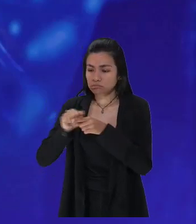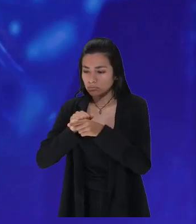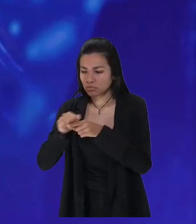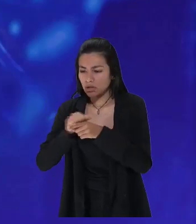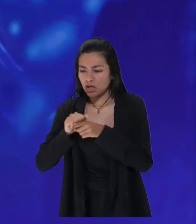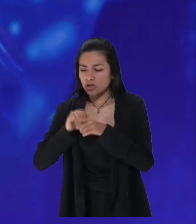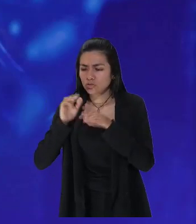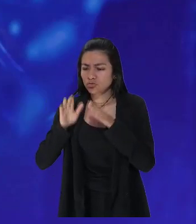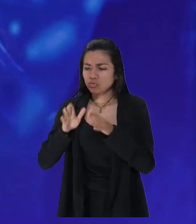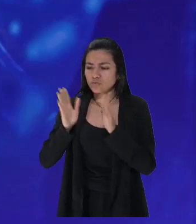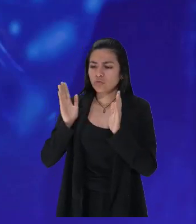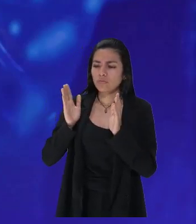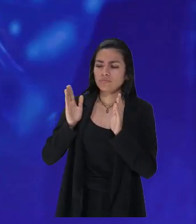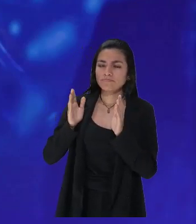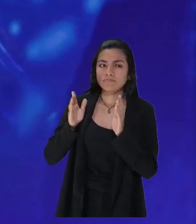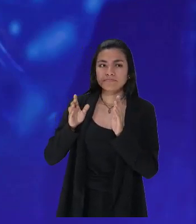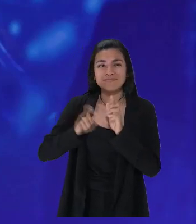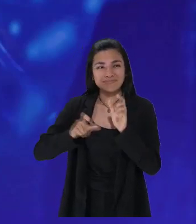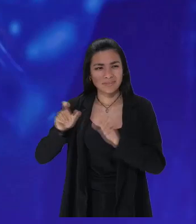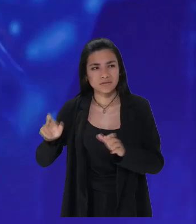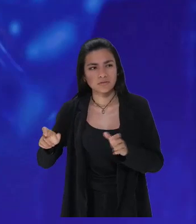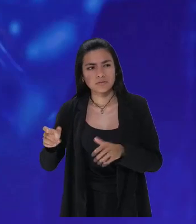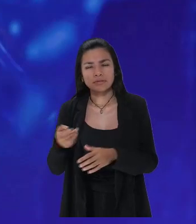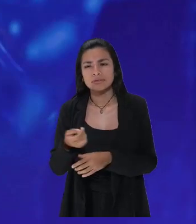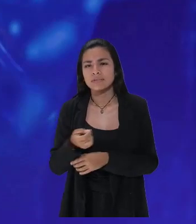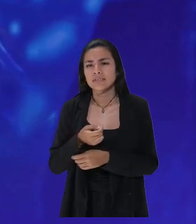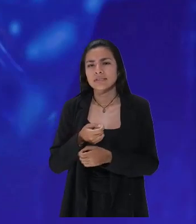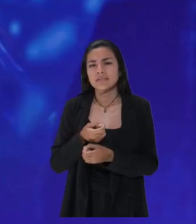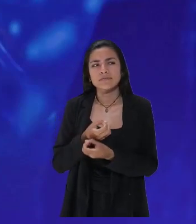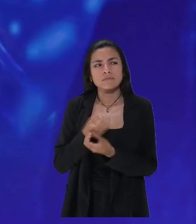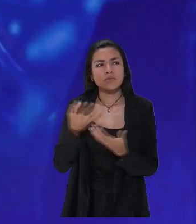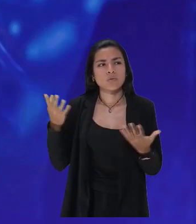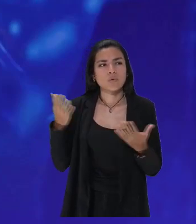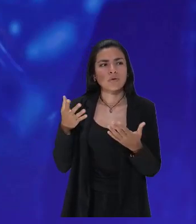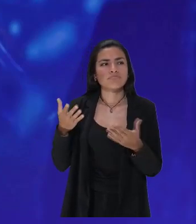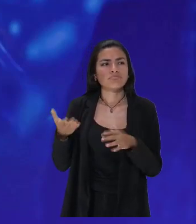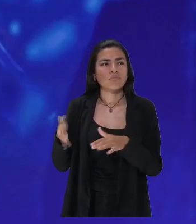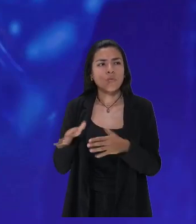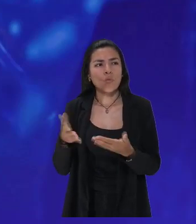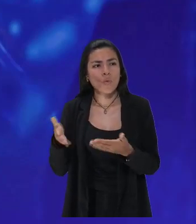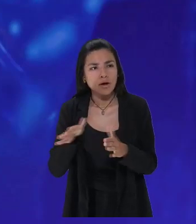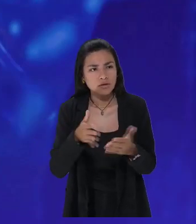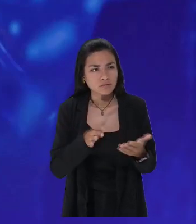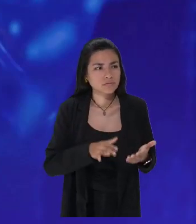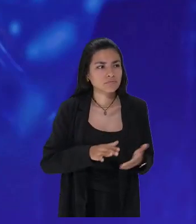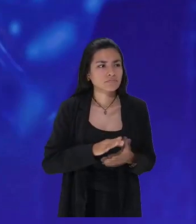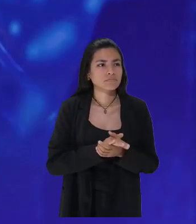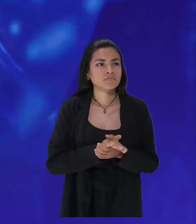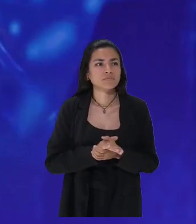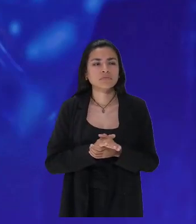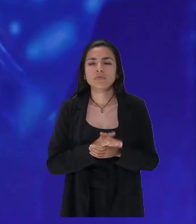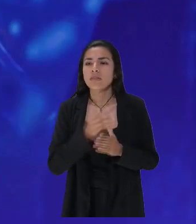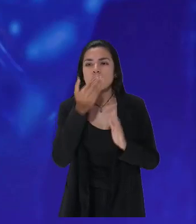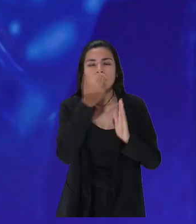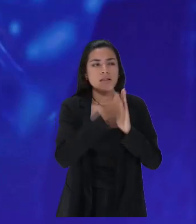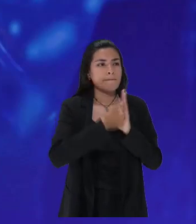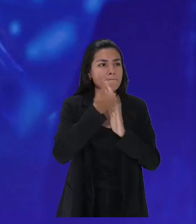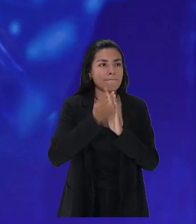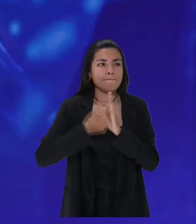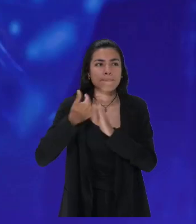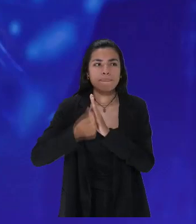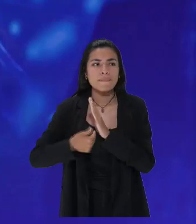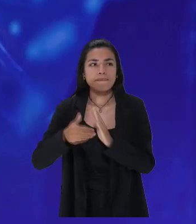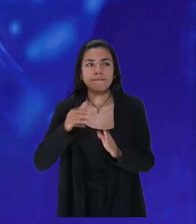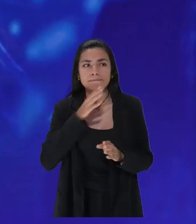una cantidad de errores, hay una cantidad de muertes, hay una cantidad de cosas que quizás muchas veces no se documentan o no se están hablando de lo que está pasando